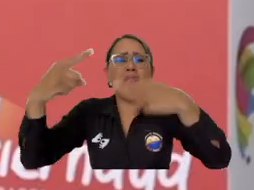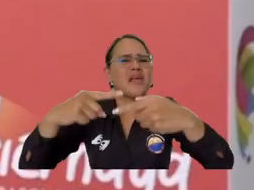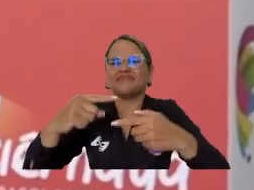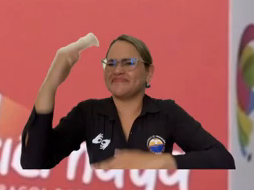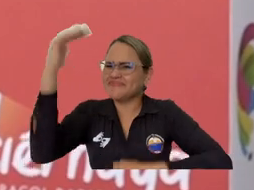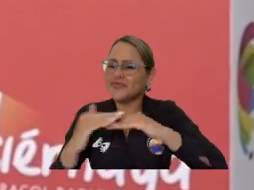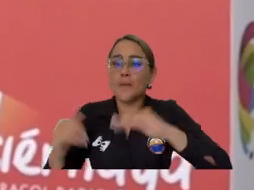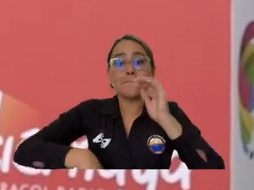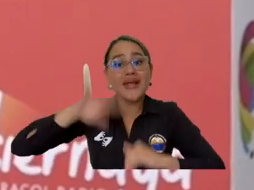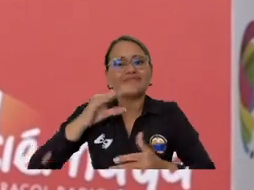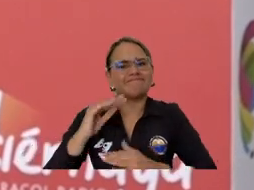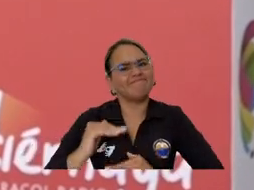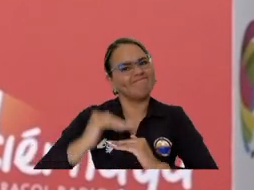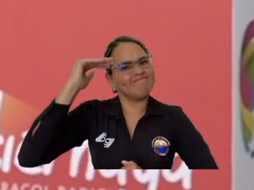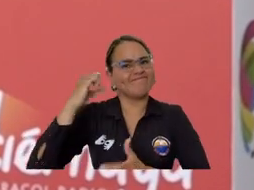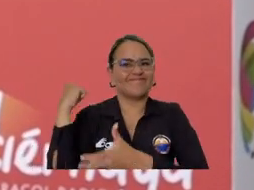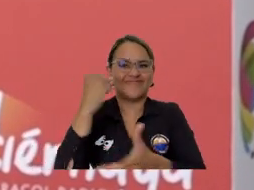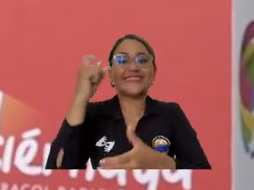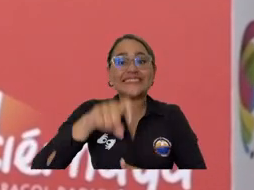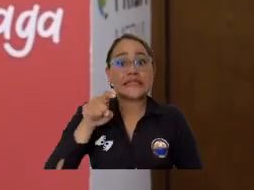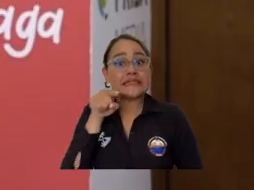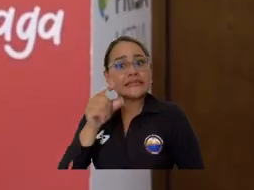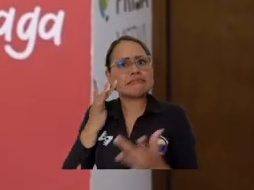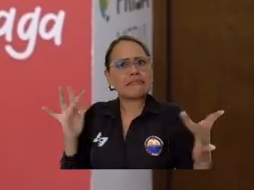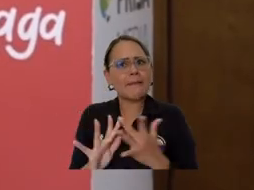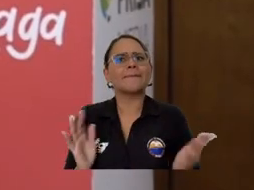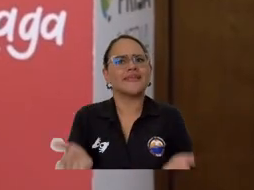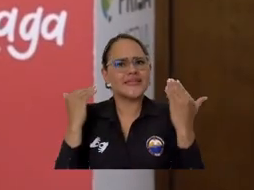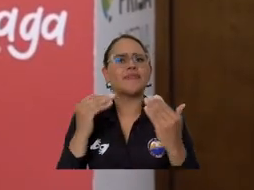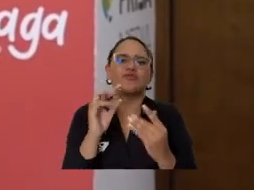Es muy fácil, sobre todo para una universidad pública,